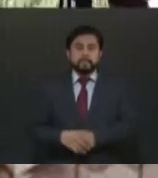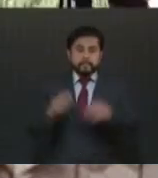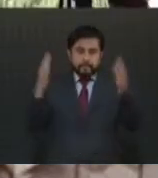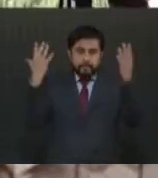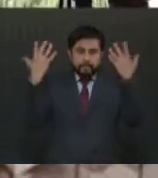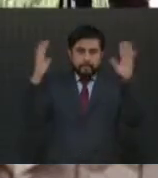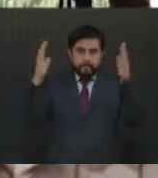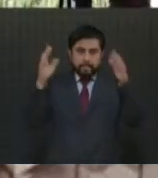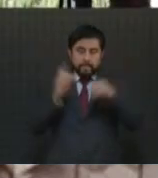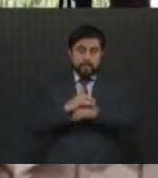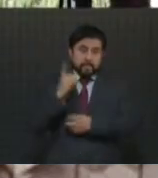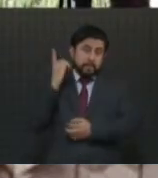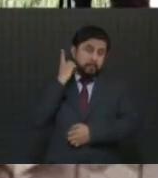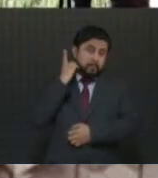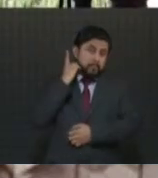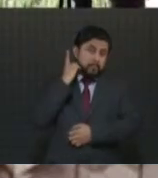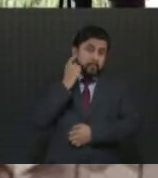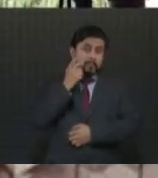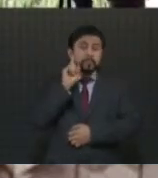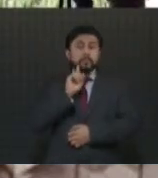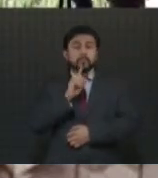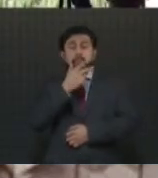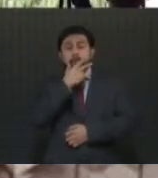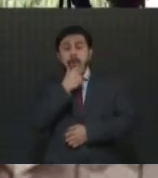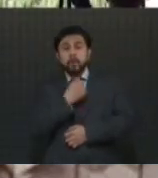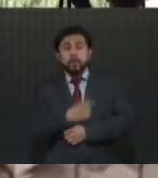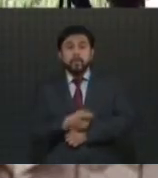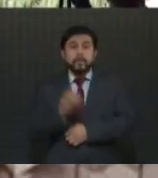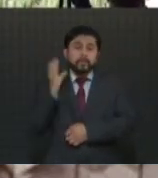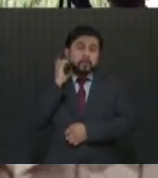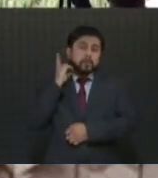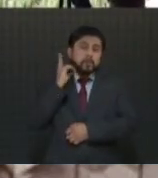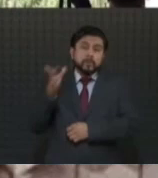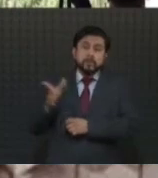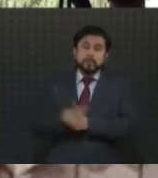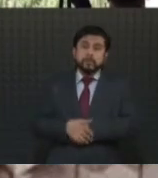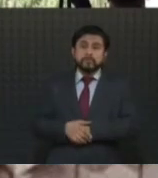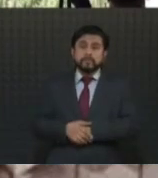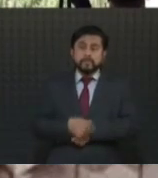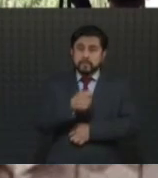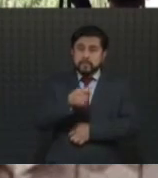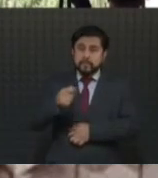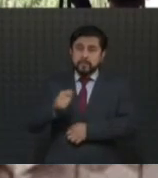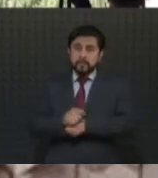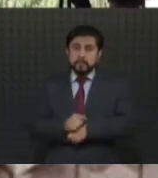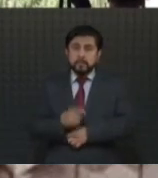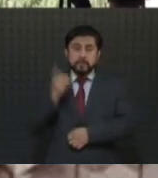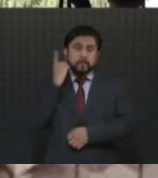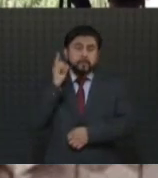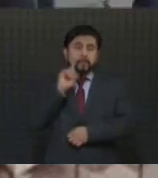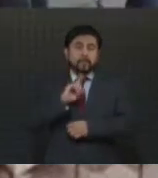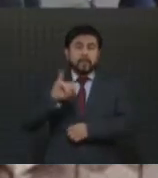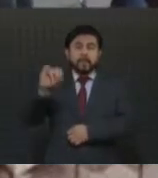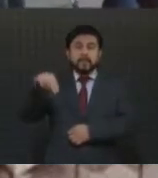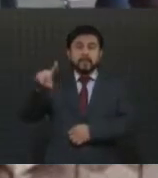Saludamos a los diputados y diputadas en el Congreso de la Ciudad de México, diputada Indalí Pardillo